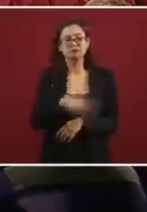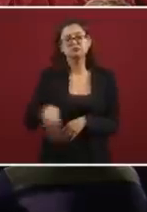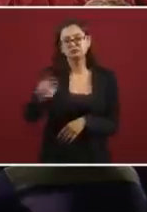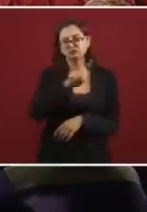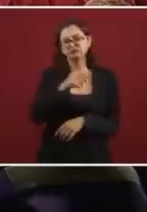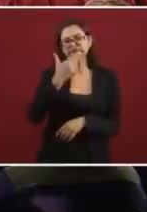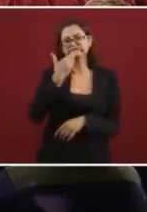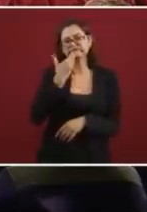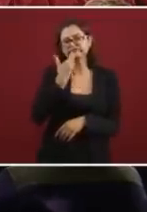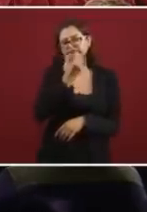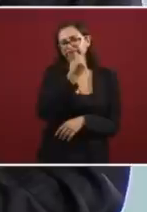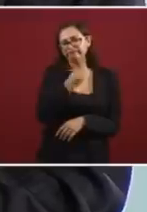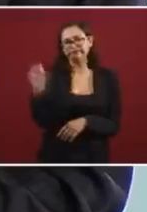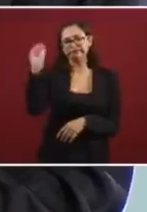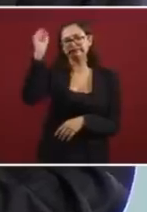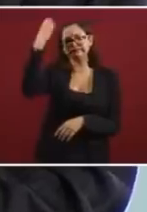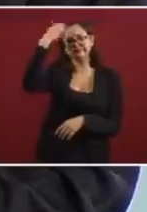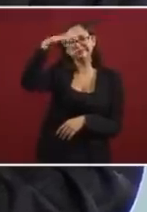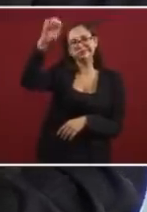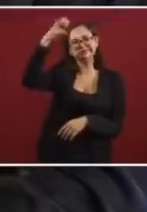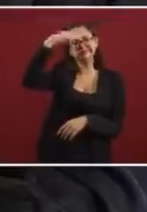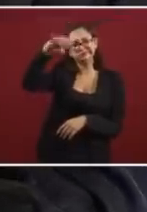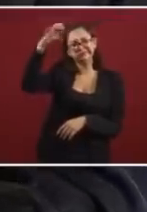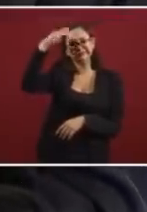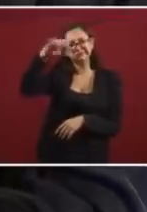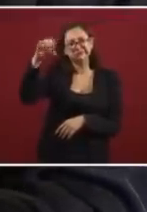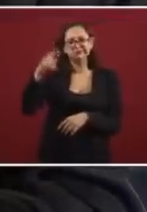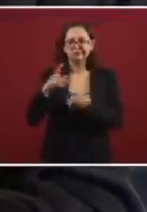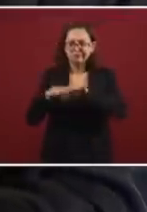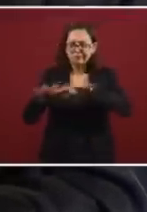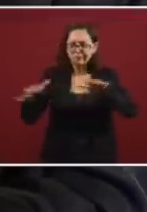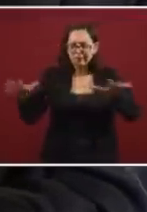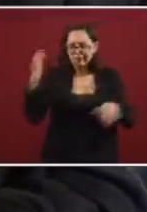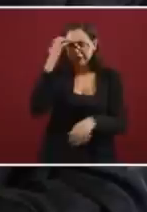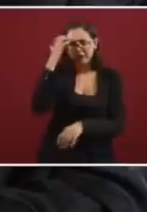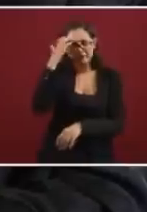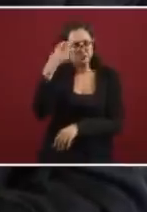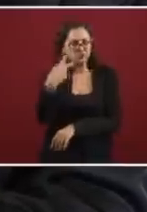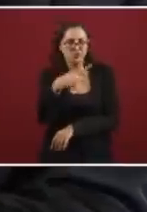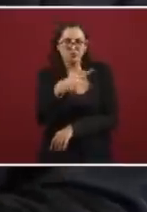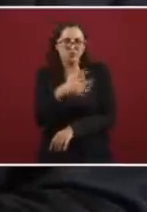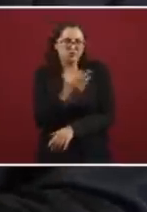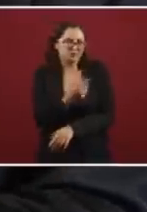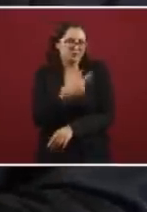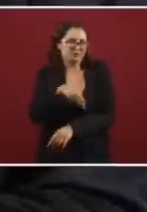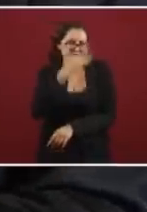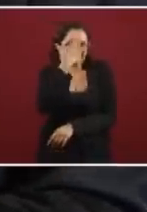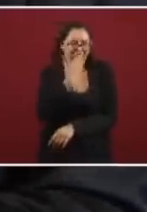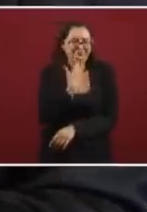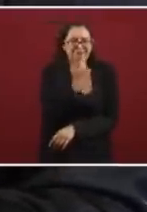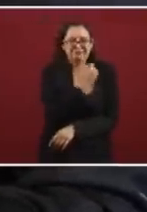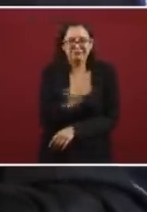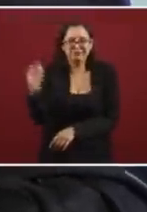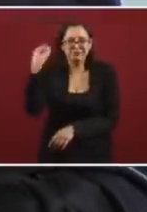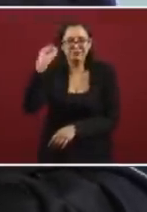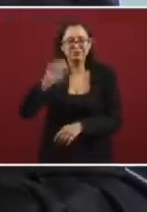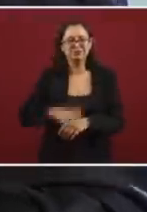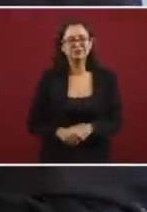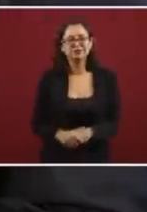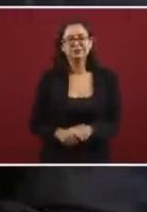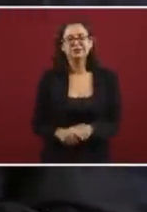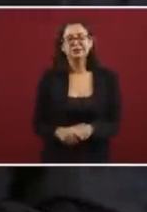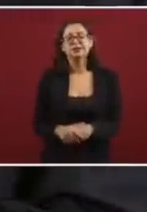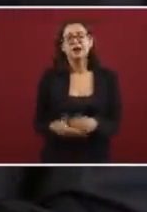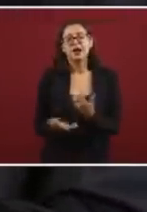más saben sobre el manejo del mar es su especialidad y y